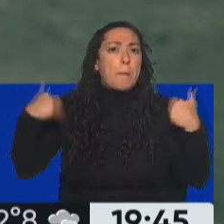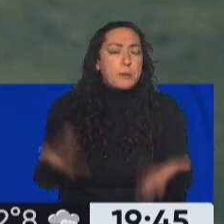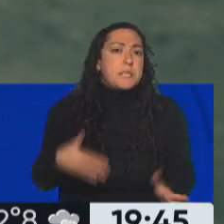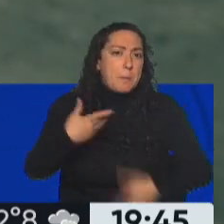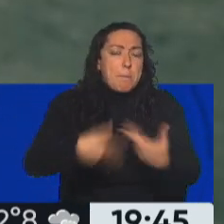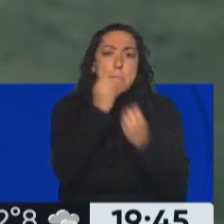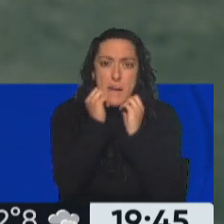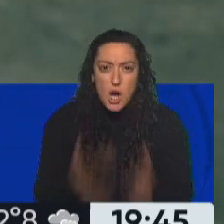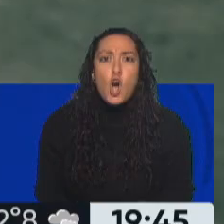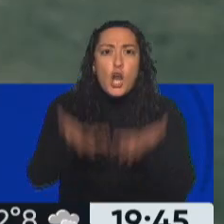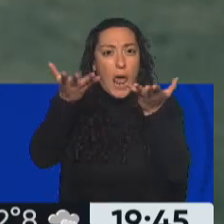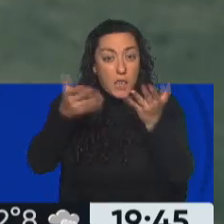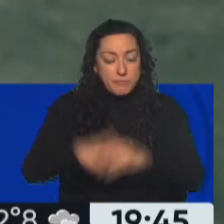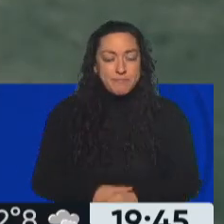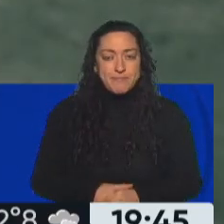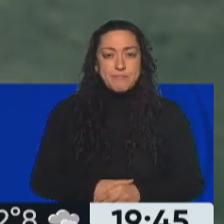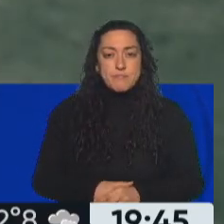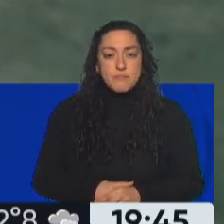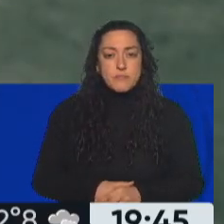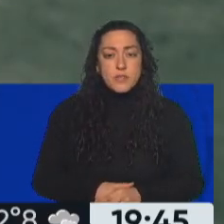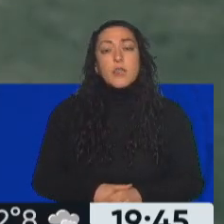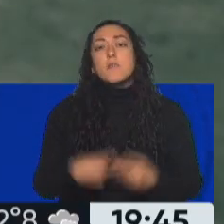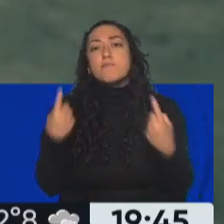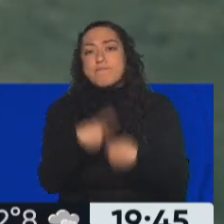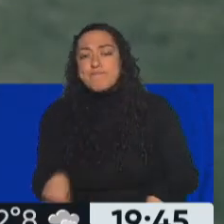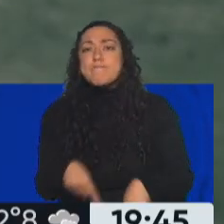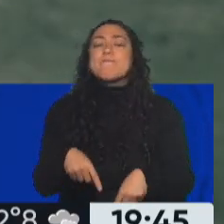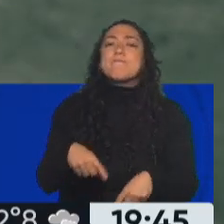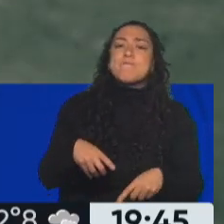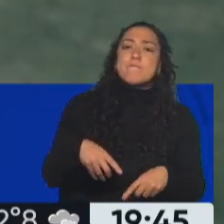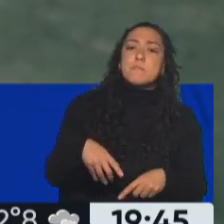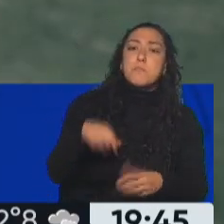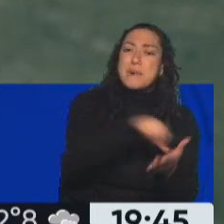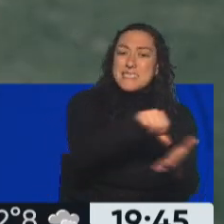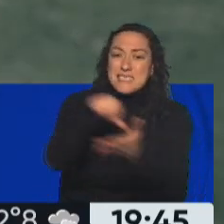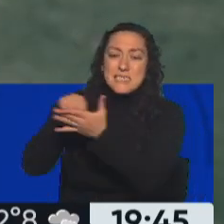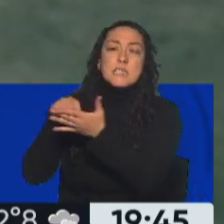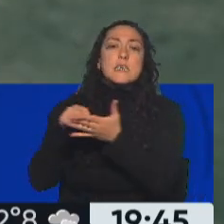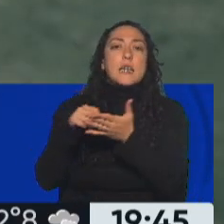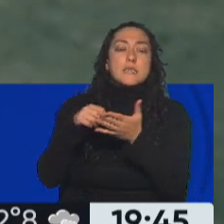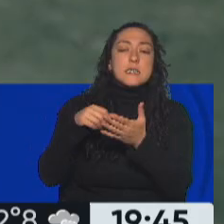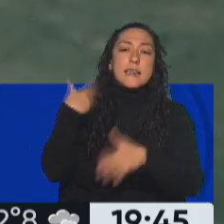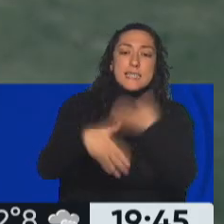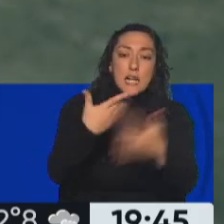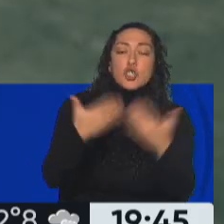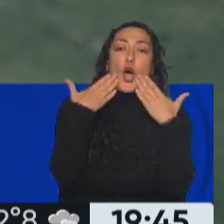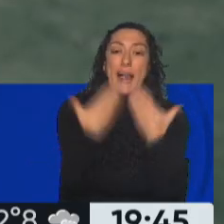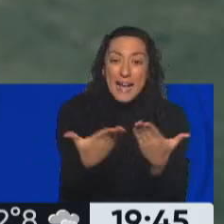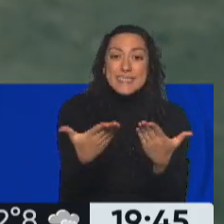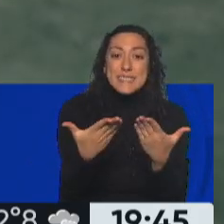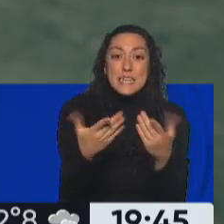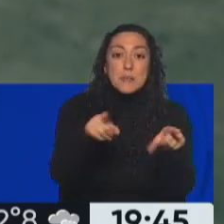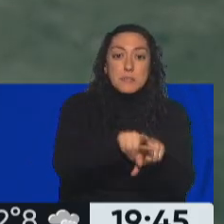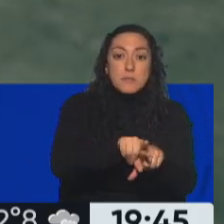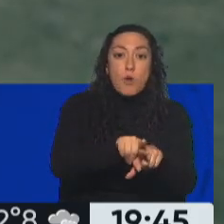adelante. Regulaciones y prohibiciones impulsadas precisamente por los países que se desarrollaron gracias a hacer lo mismo